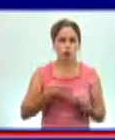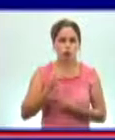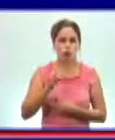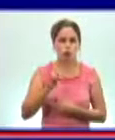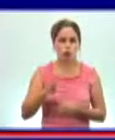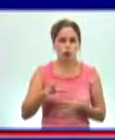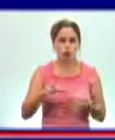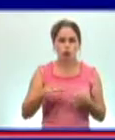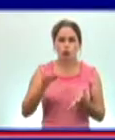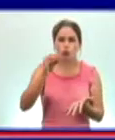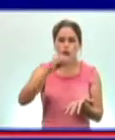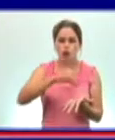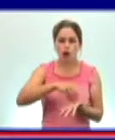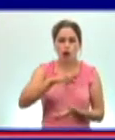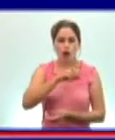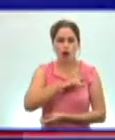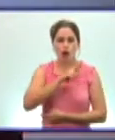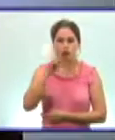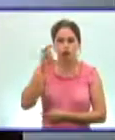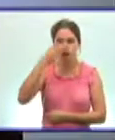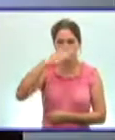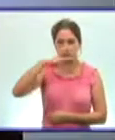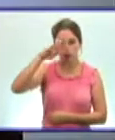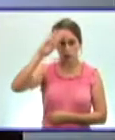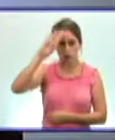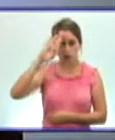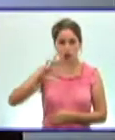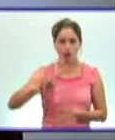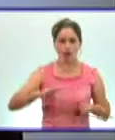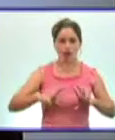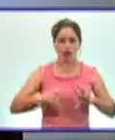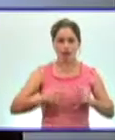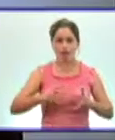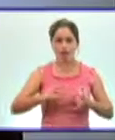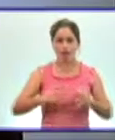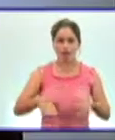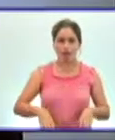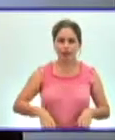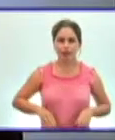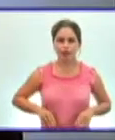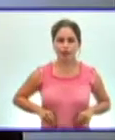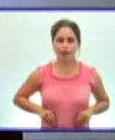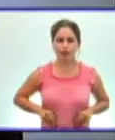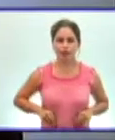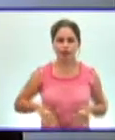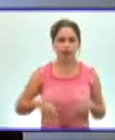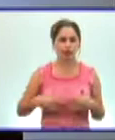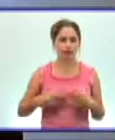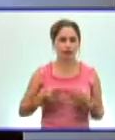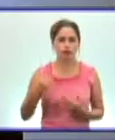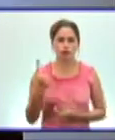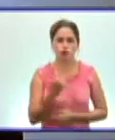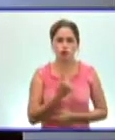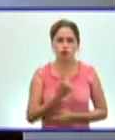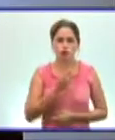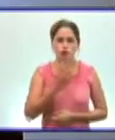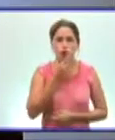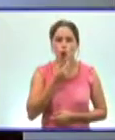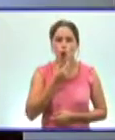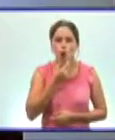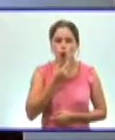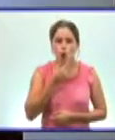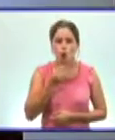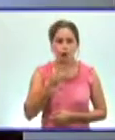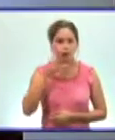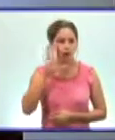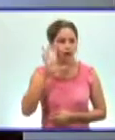la ideología de la revolución cubana y la manera en que se asume, la manera en que nuestras generaciones actuales